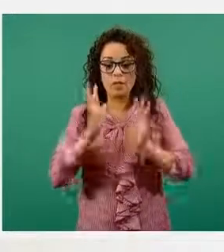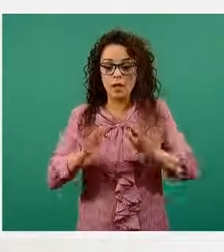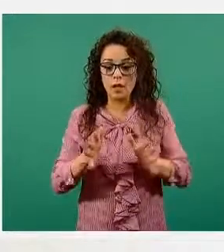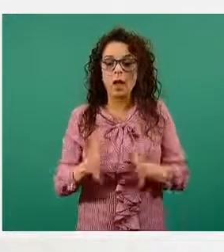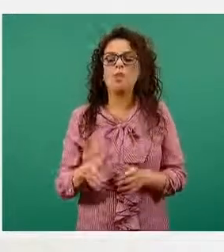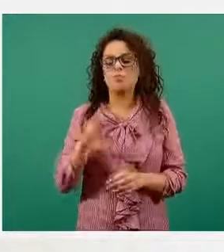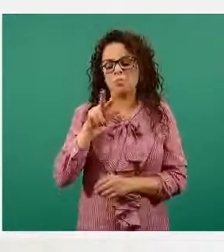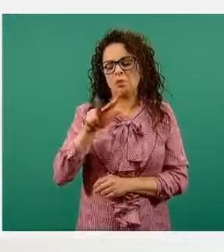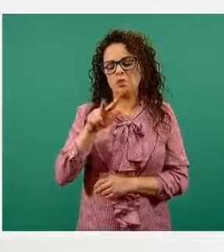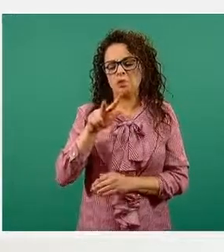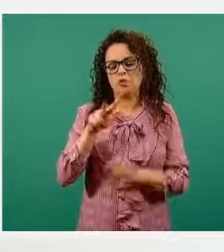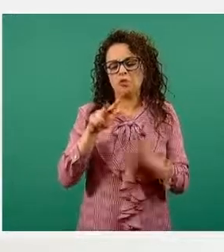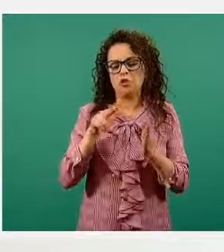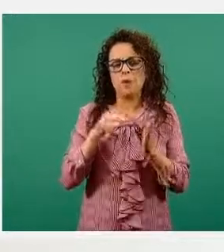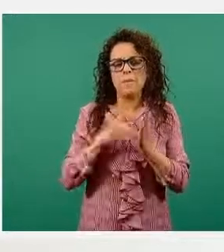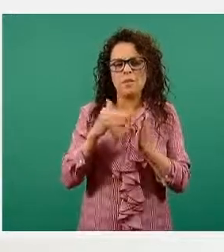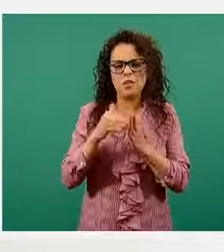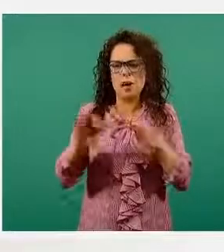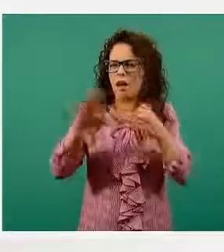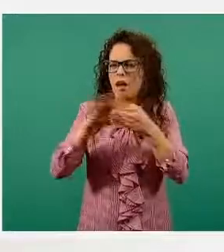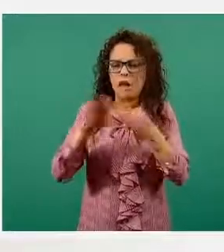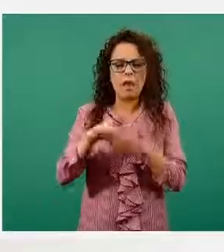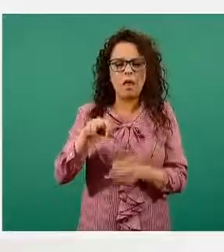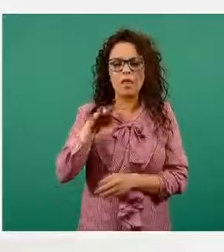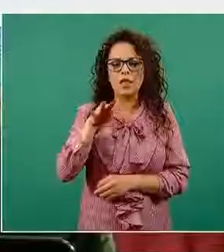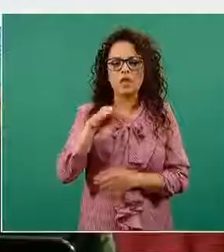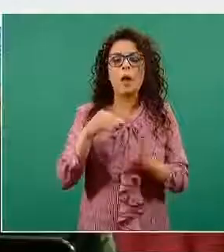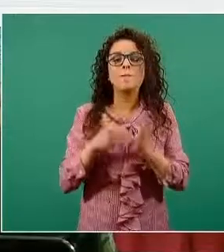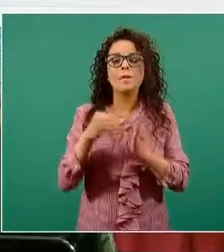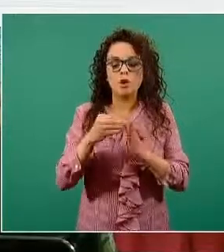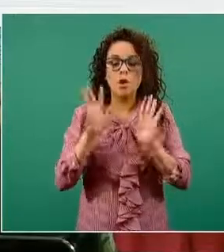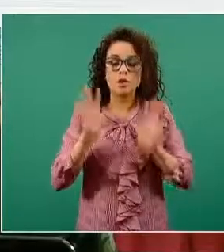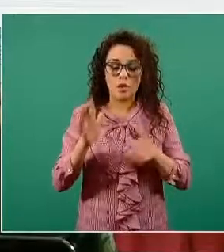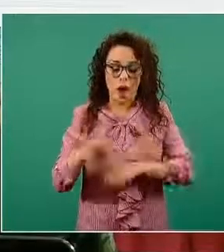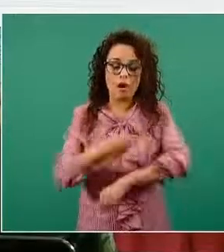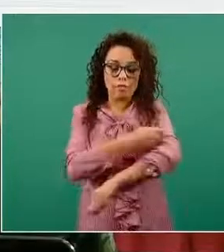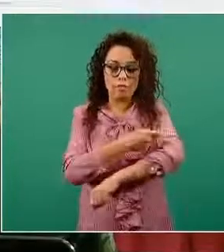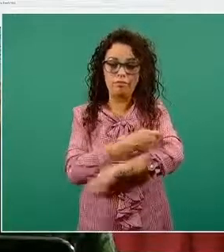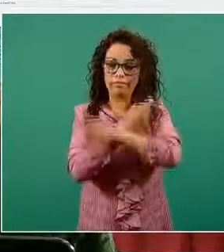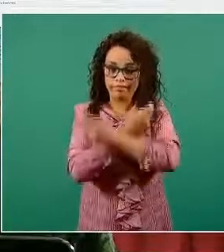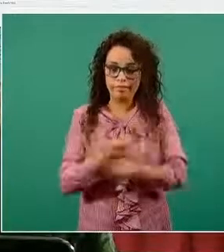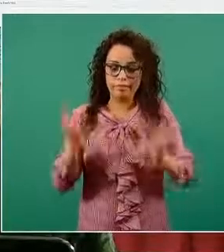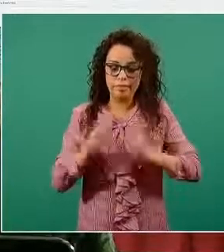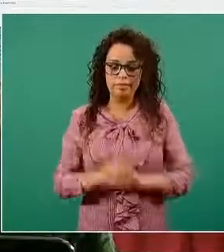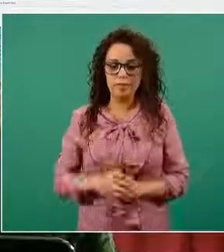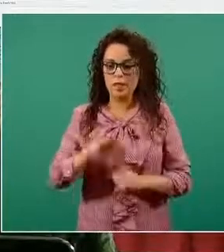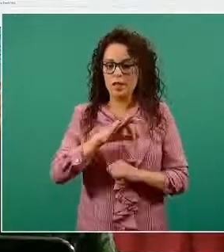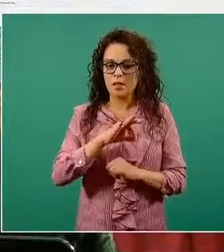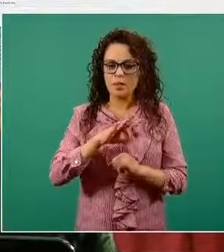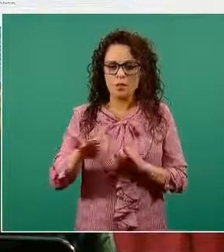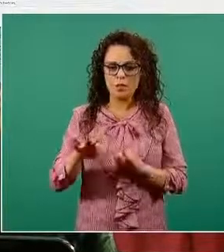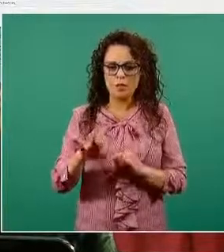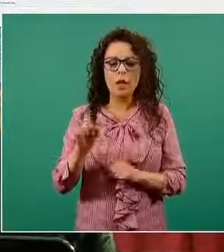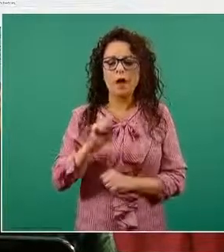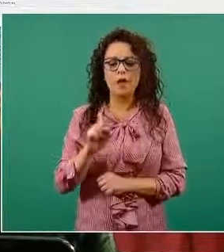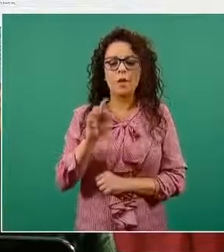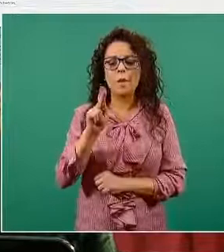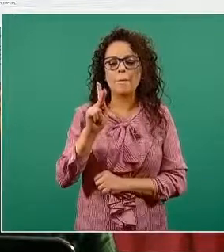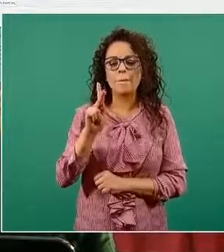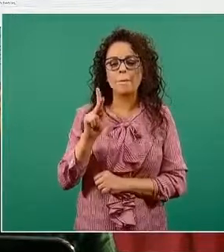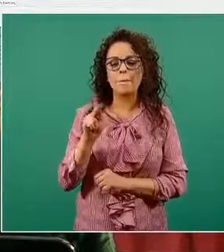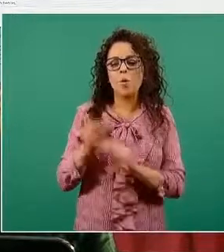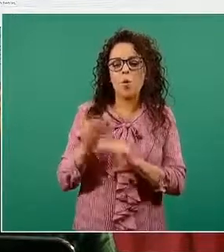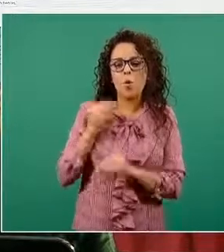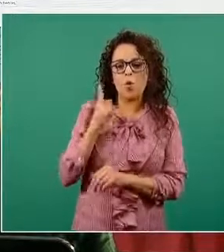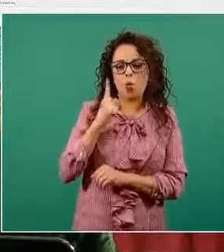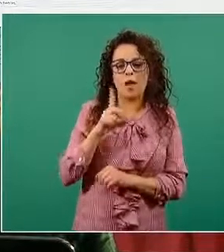18 millones, casi 19 millones. La siguiente y penúltima, es el